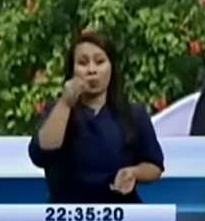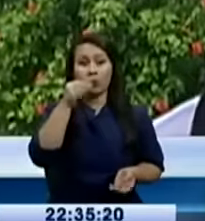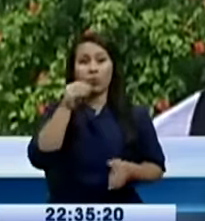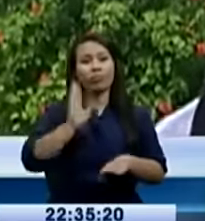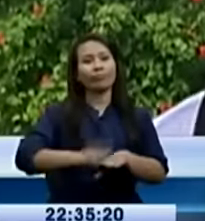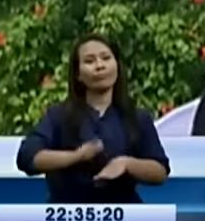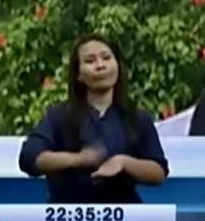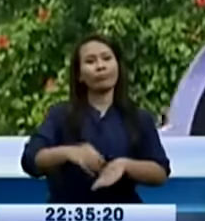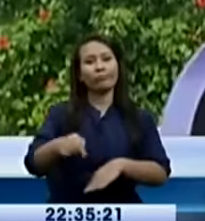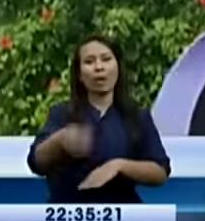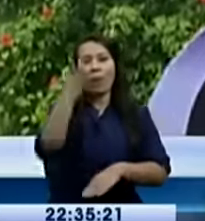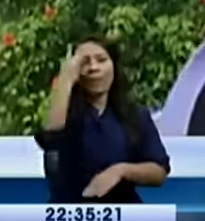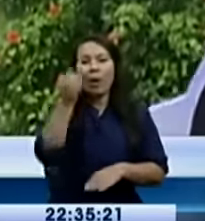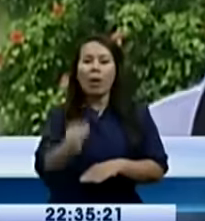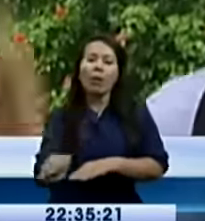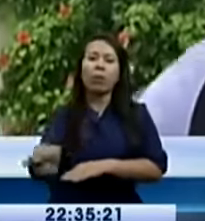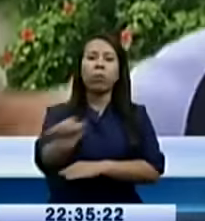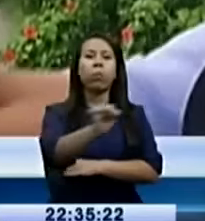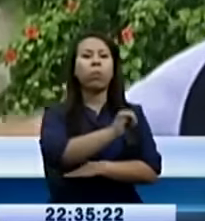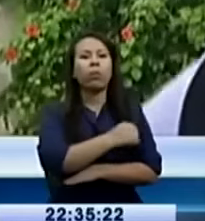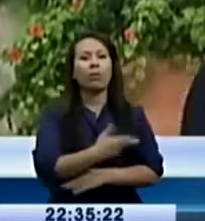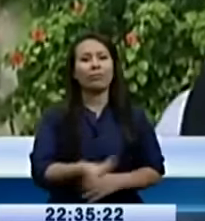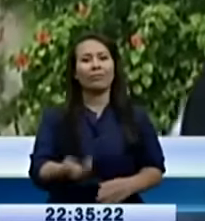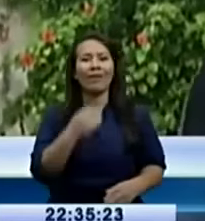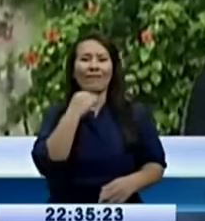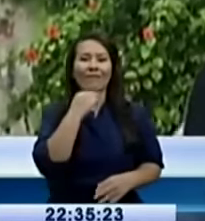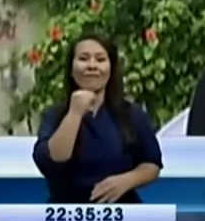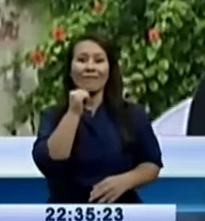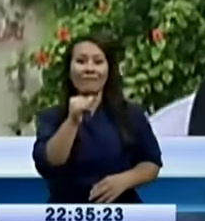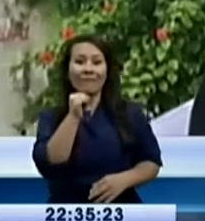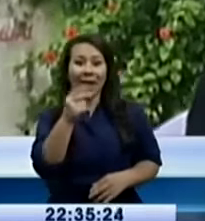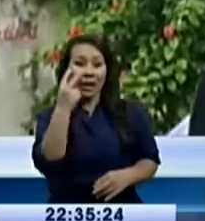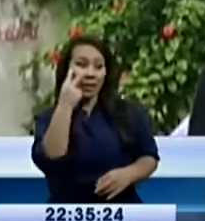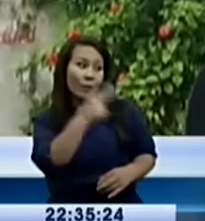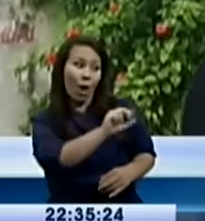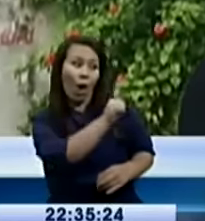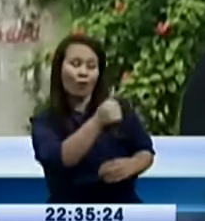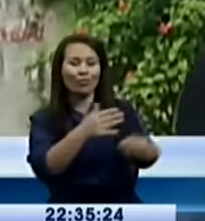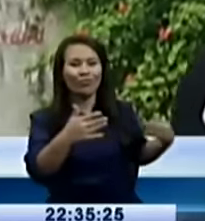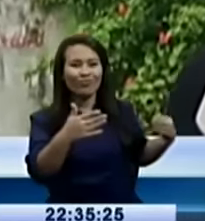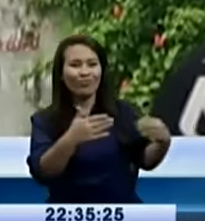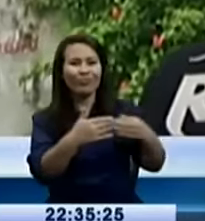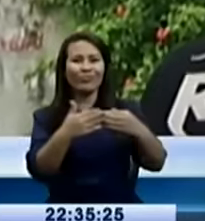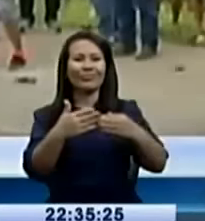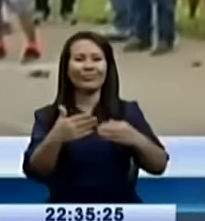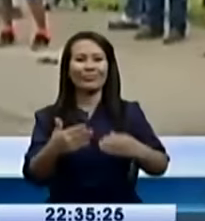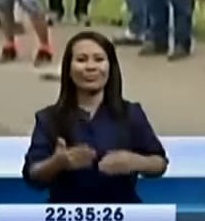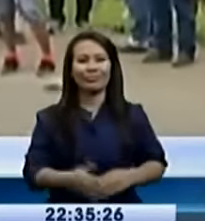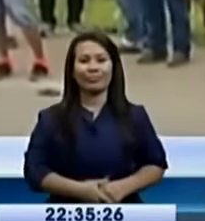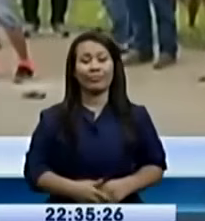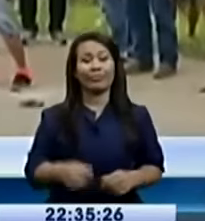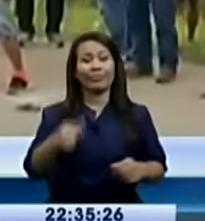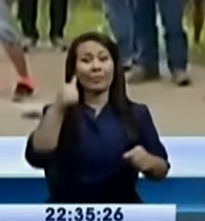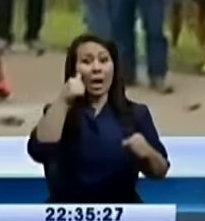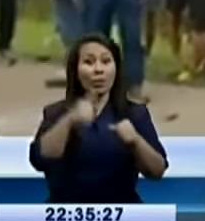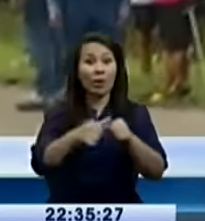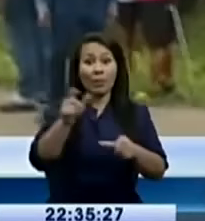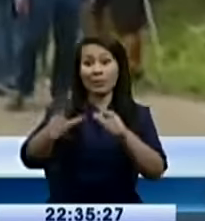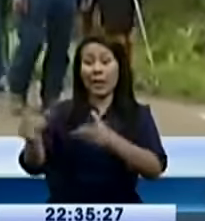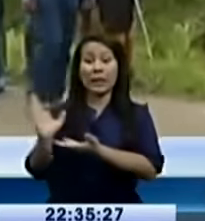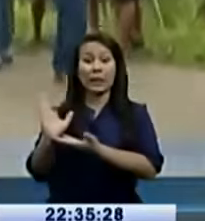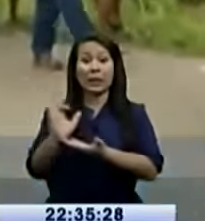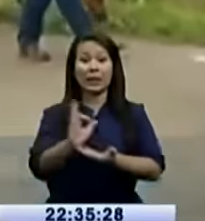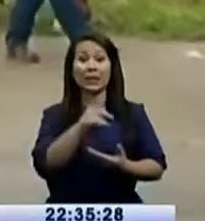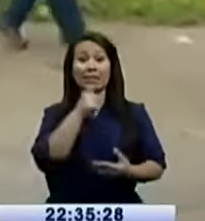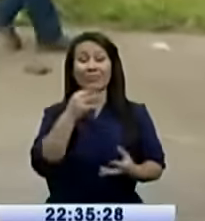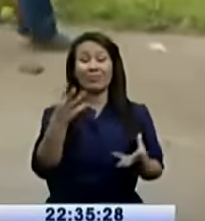a velocidad. Ellos se botan sin darse cuenta que el carro que venía atrás lo iban a accidentarse. De acuerdo con testigos, el